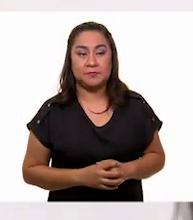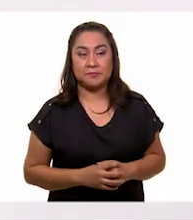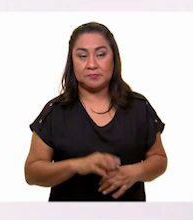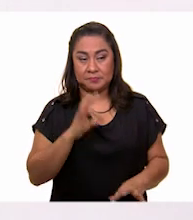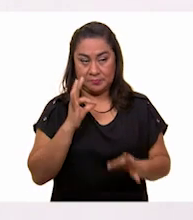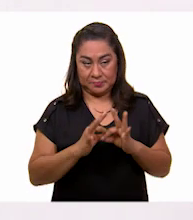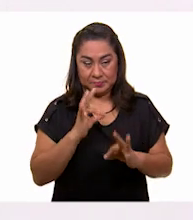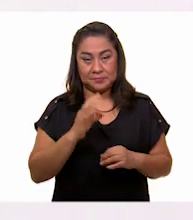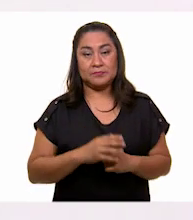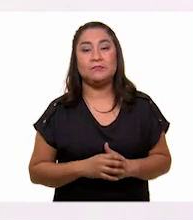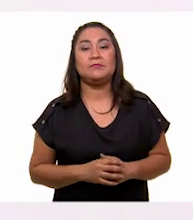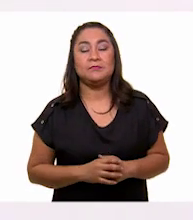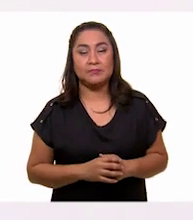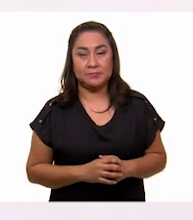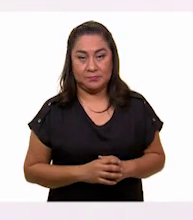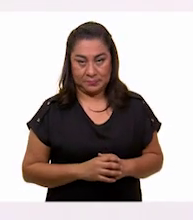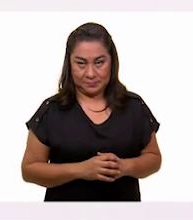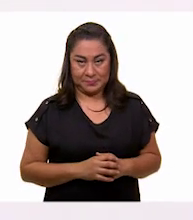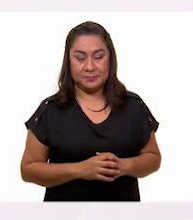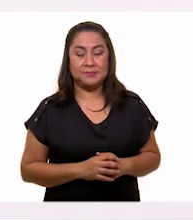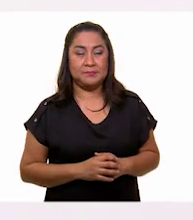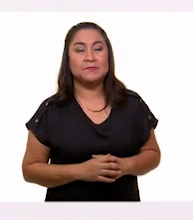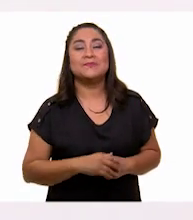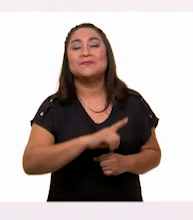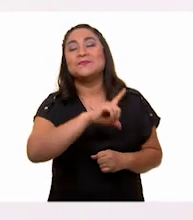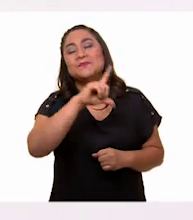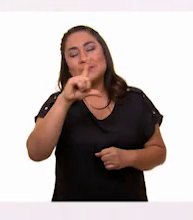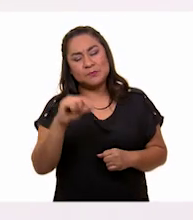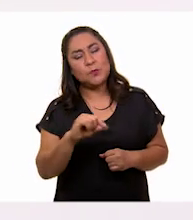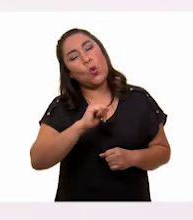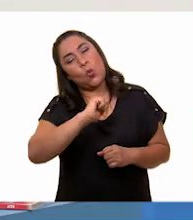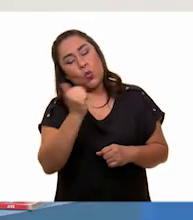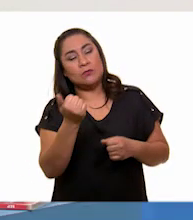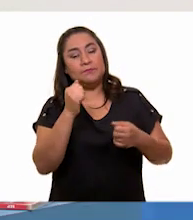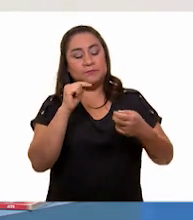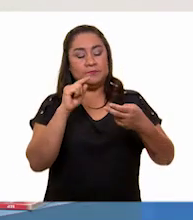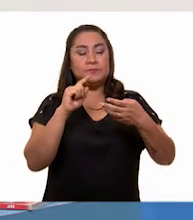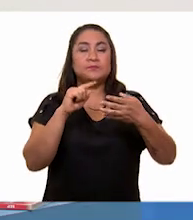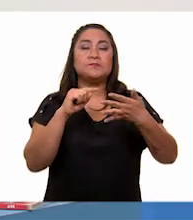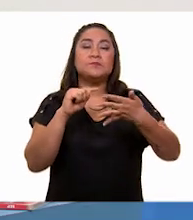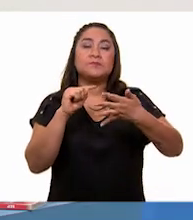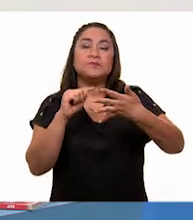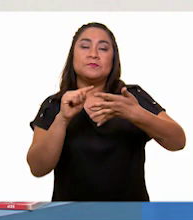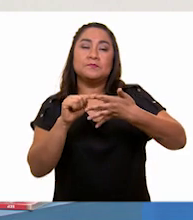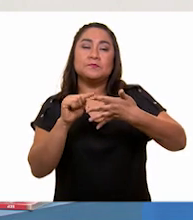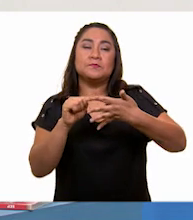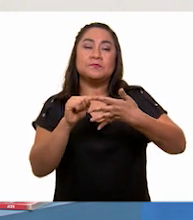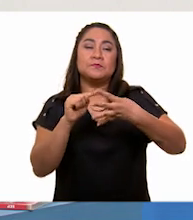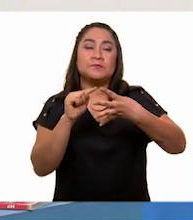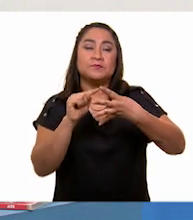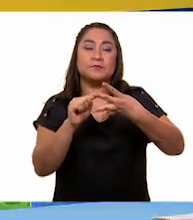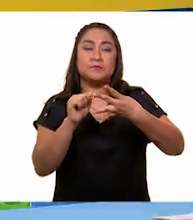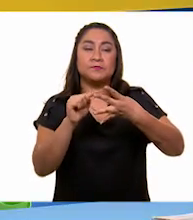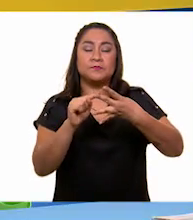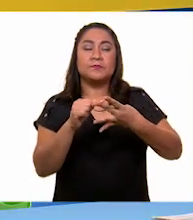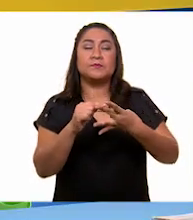Listo. Ok. Realicemos la estimación de los precios en las siguientes marcas. Pues el